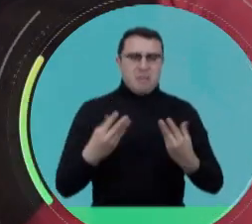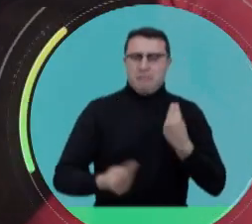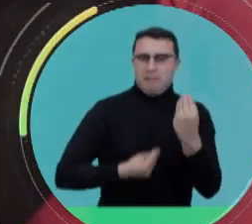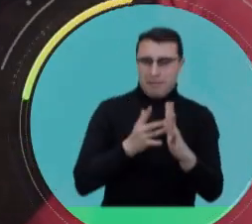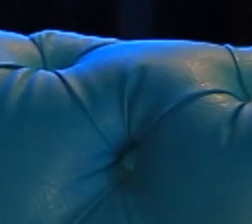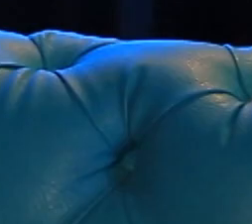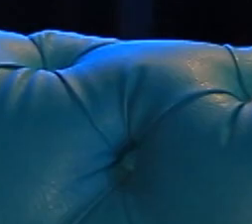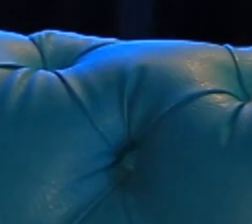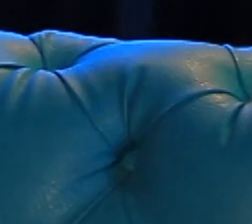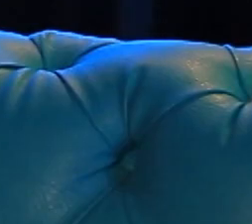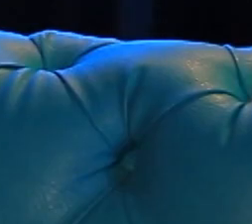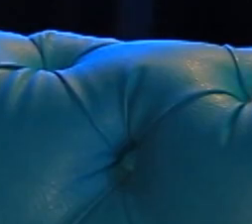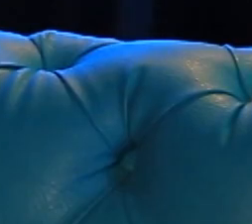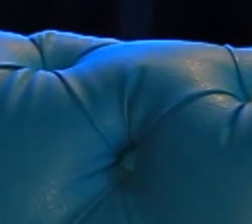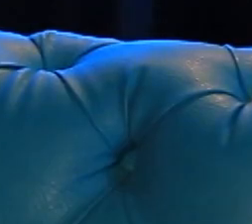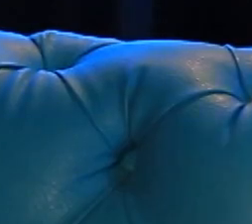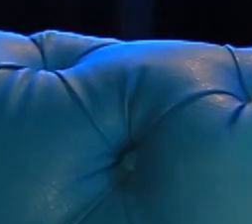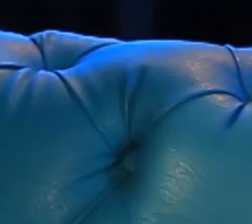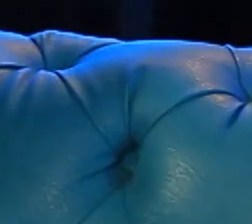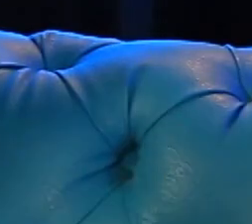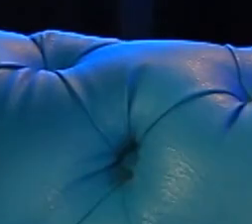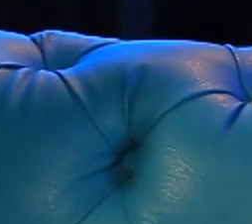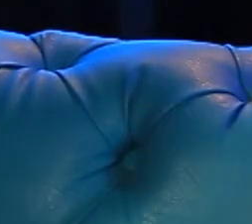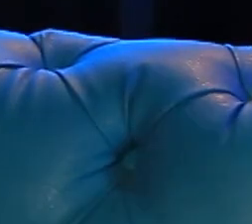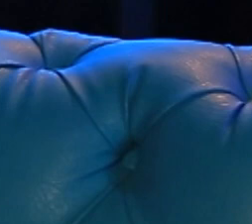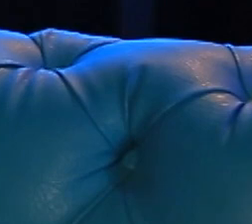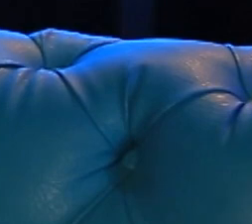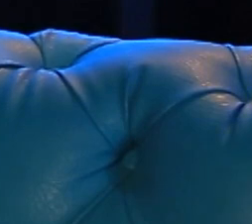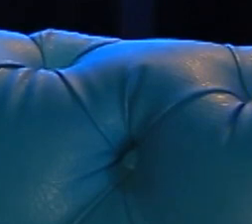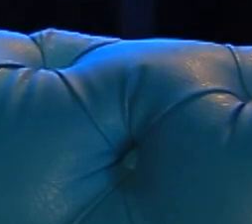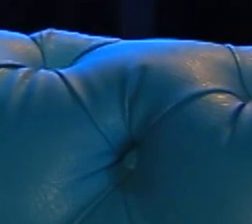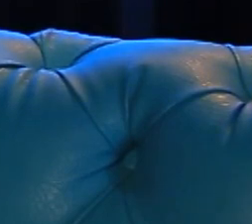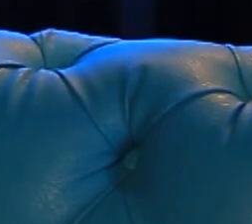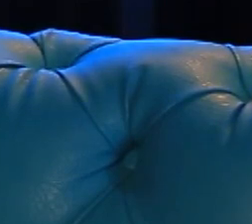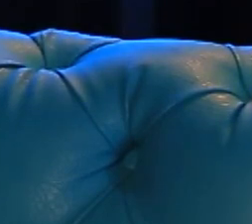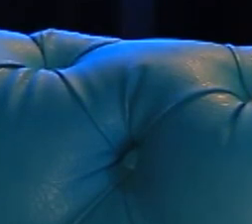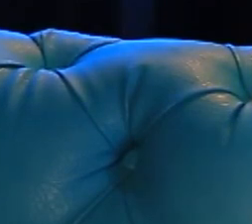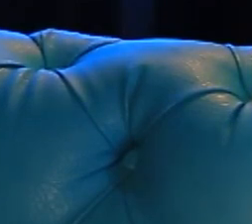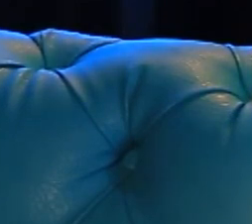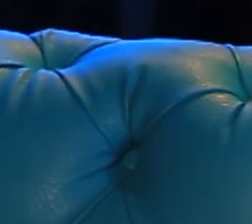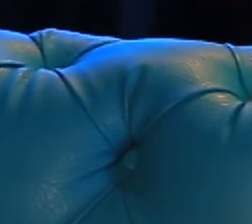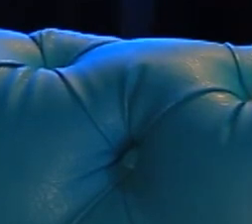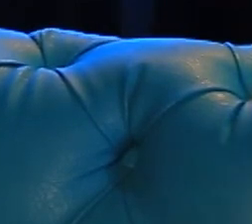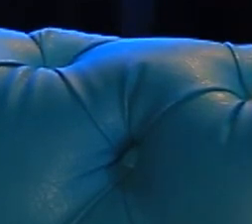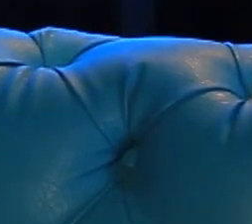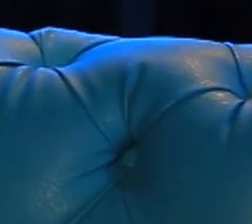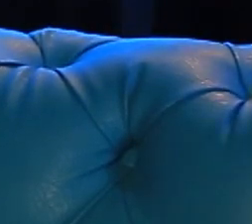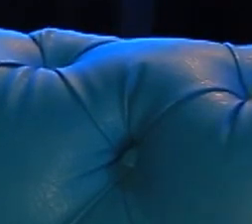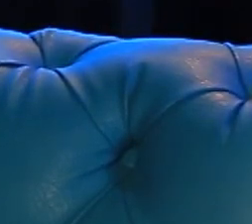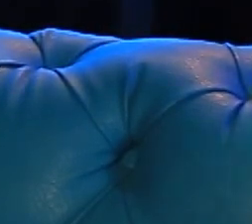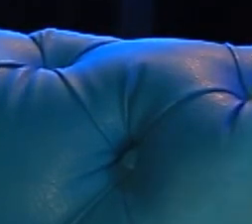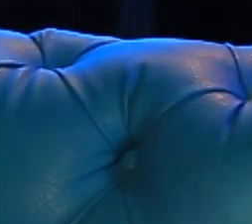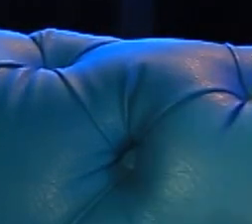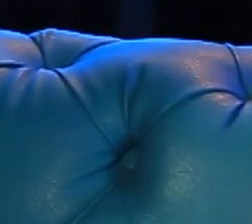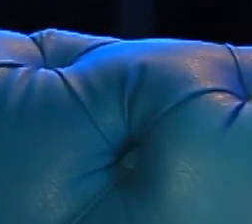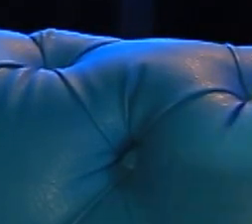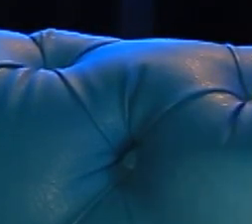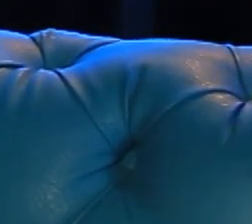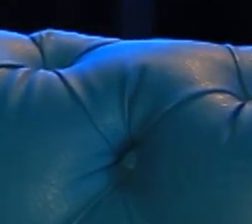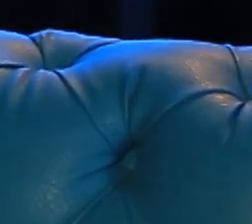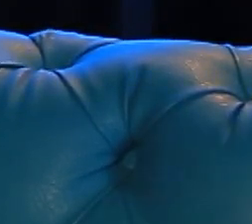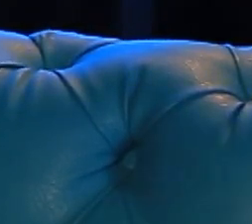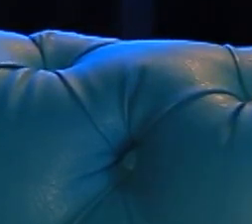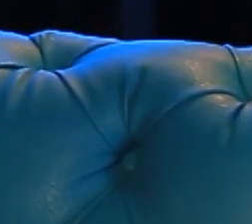del Canal bueno Camilo me gustaría iniciar esta charla en forma sobre este